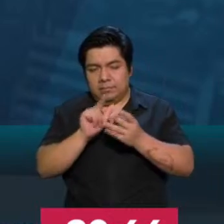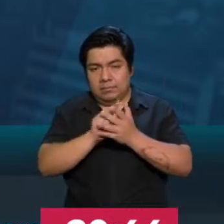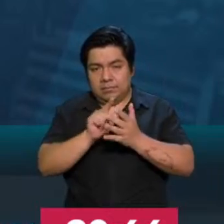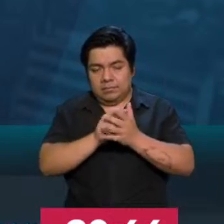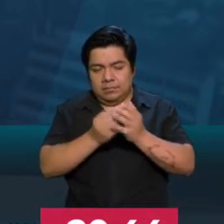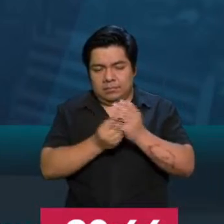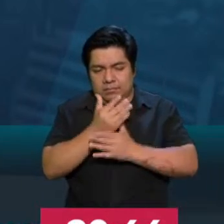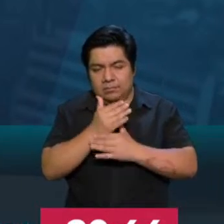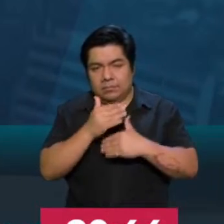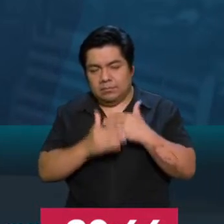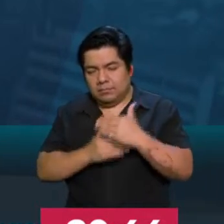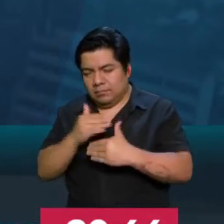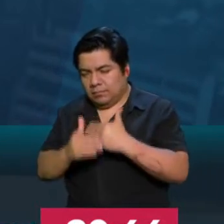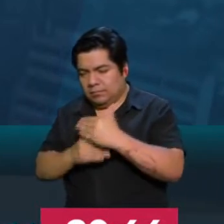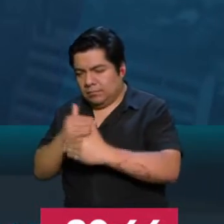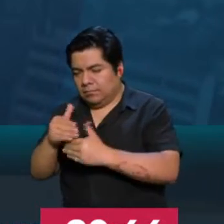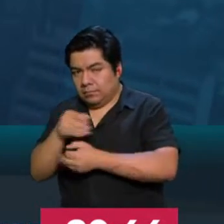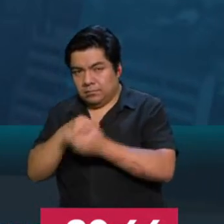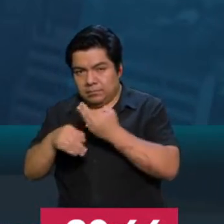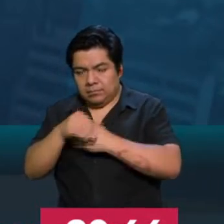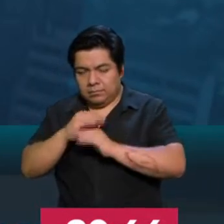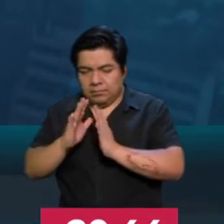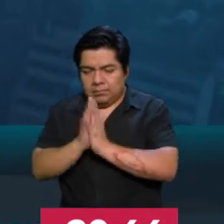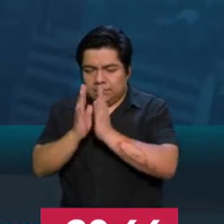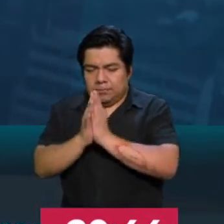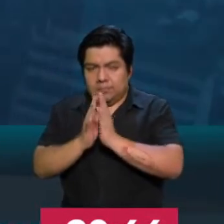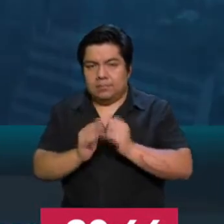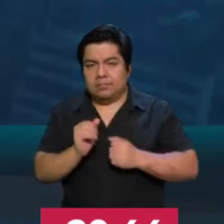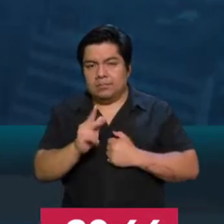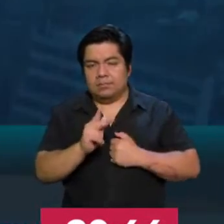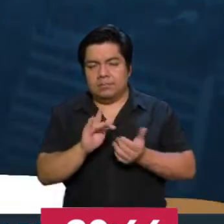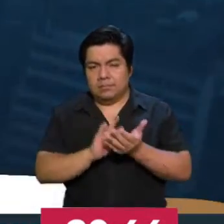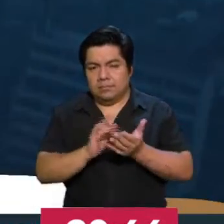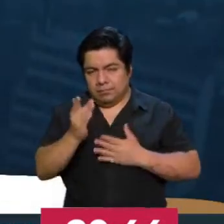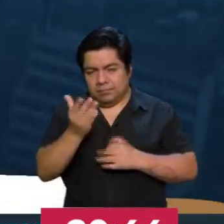proceso que debe involucrarnos a todas y a todos. Claro. Muchísimas gracias, secretario.